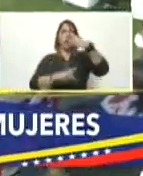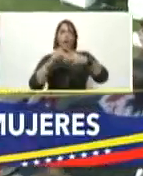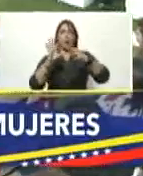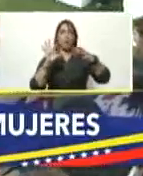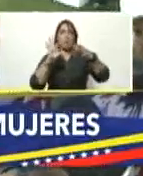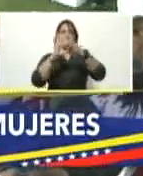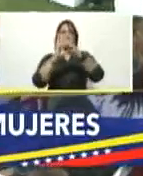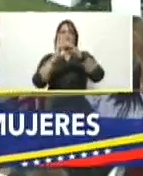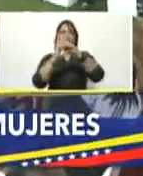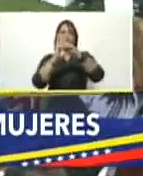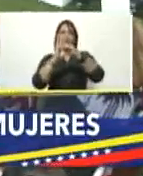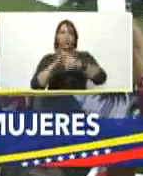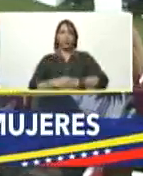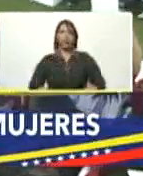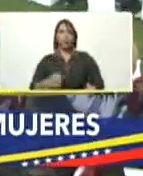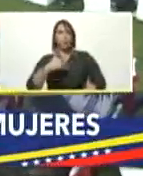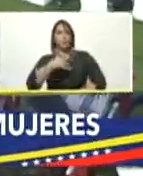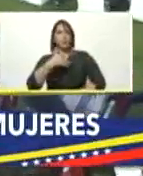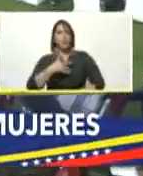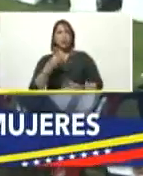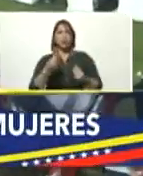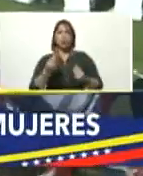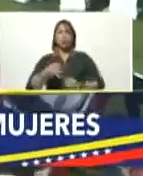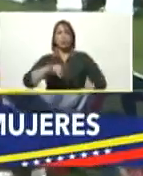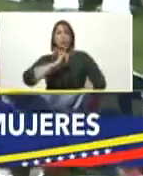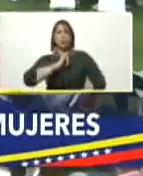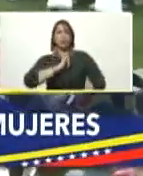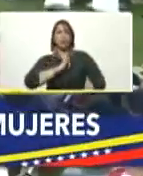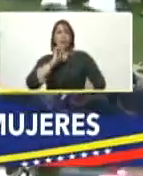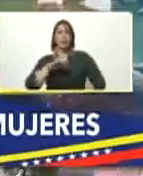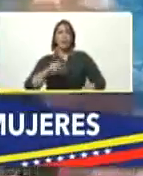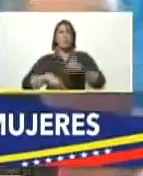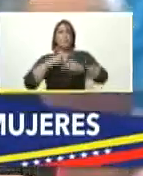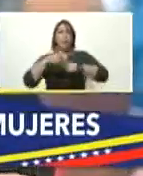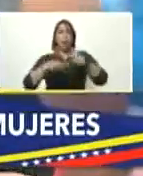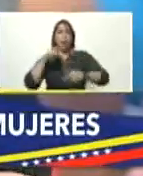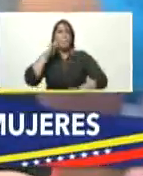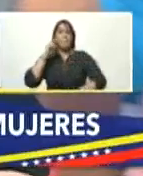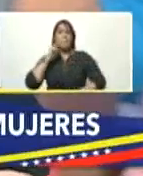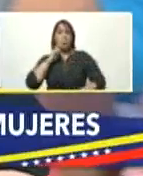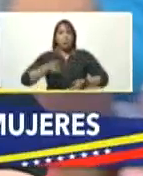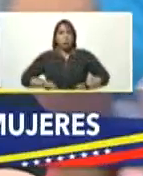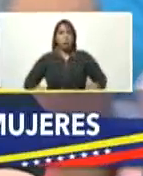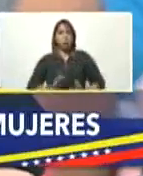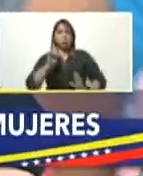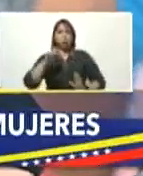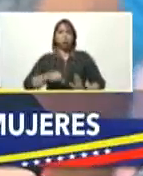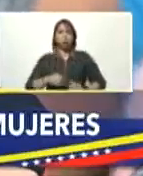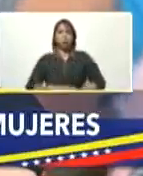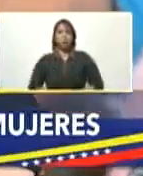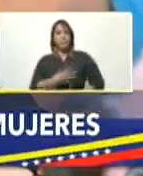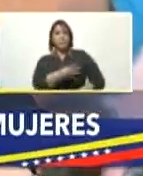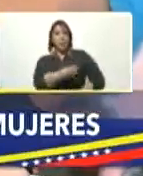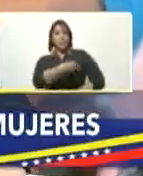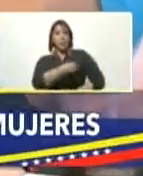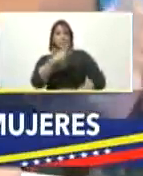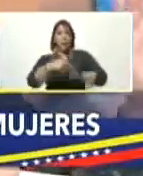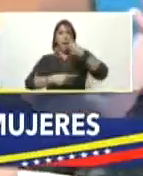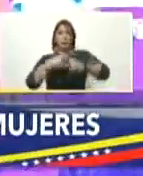hermanados. Y yo me siento muy identificado. El plan parto humanizado y el plan lactancia